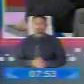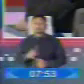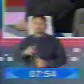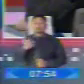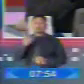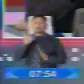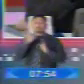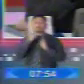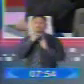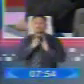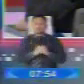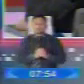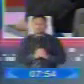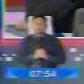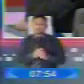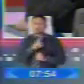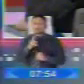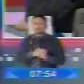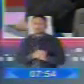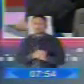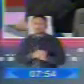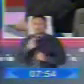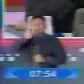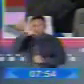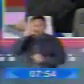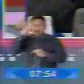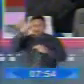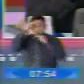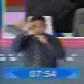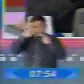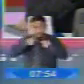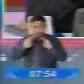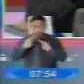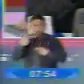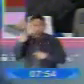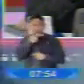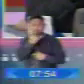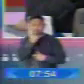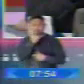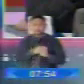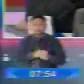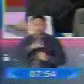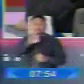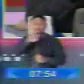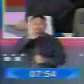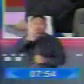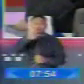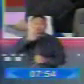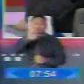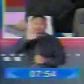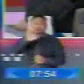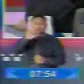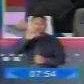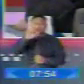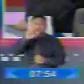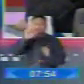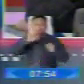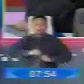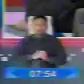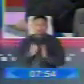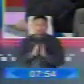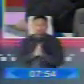Artistas Unidos, ahí se circuló mal esa noticia. Lo hizo doña Fresa Saavedra a título personal y ya fue